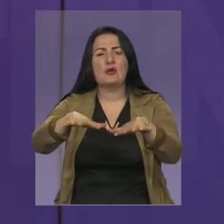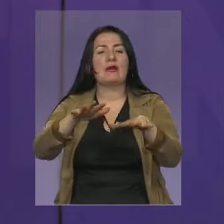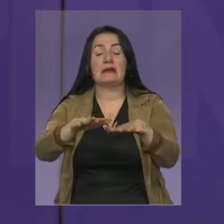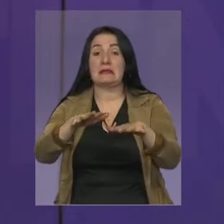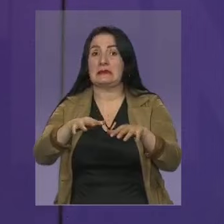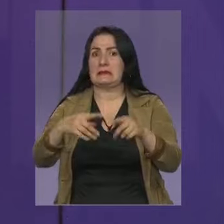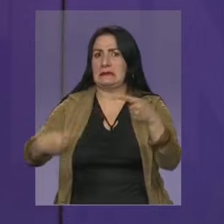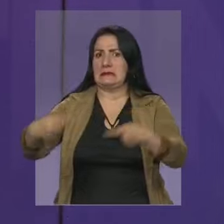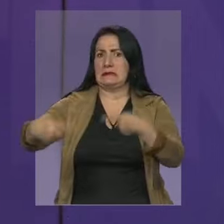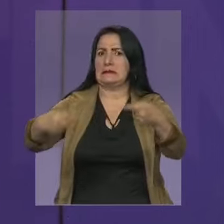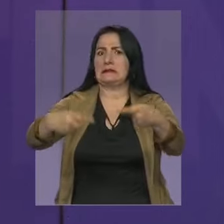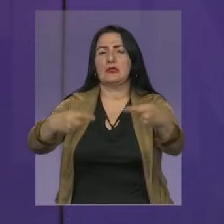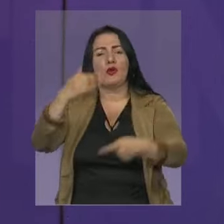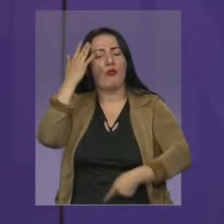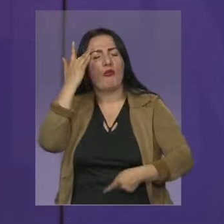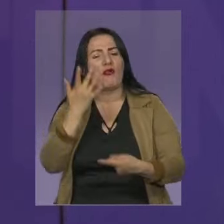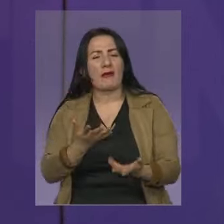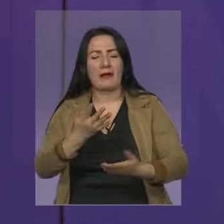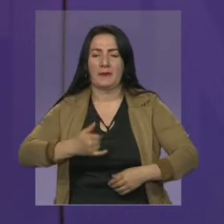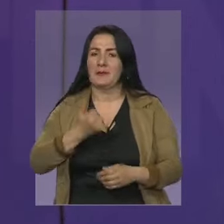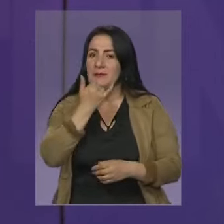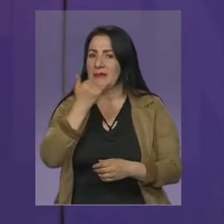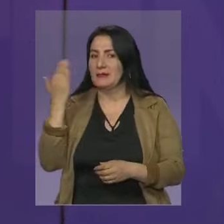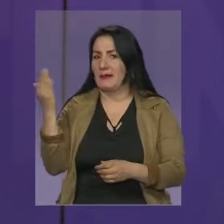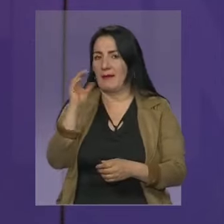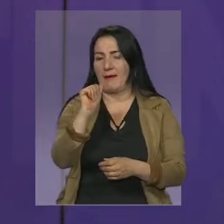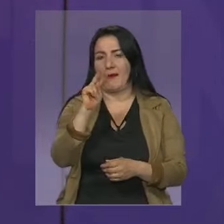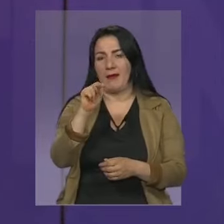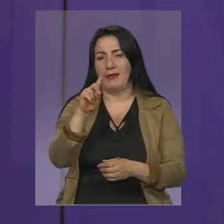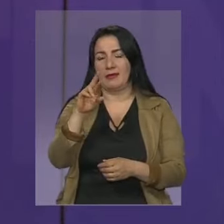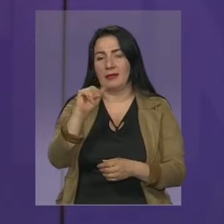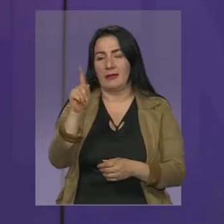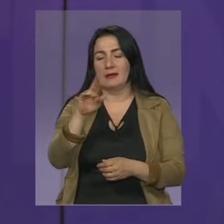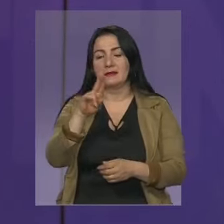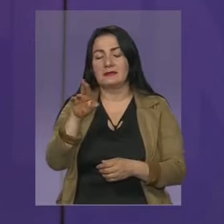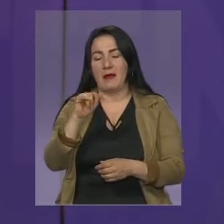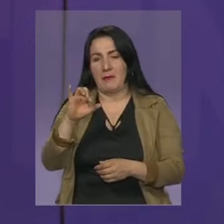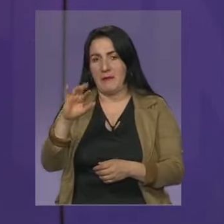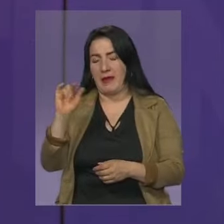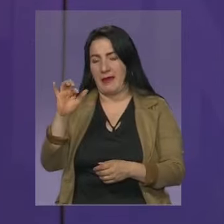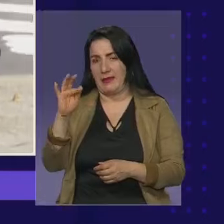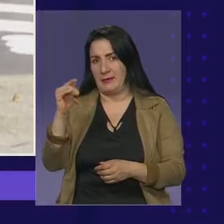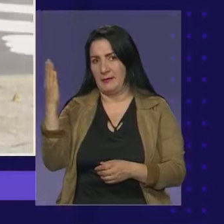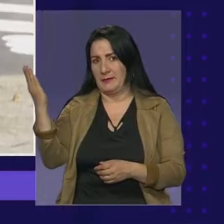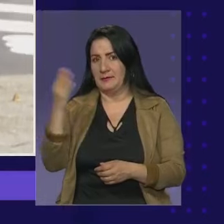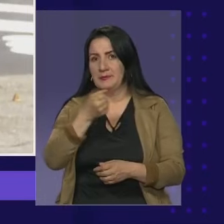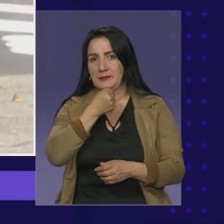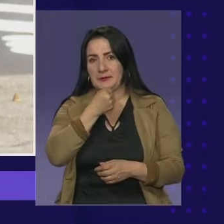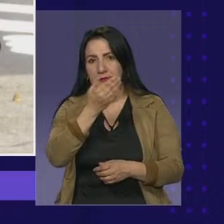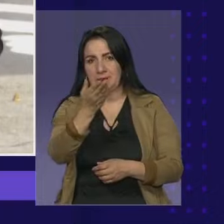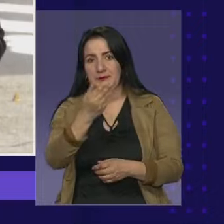en disputa para estos delincuentes, saludamos a Andrés Zapata y le trasladamos estos interrogantes.